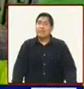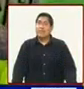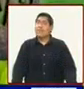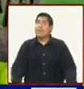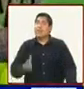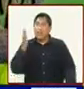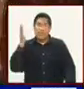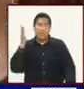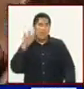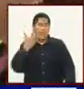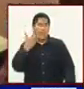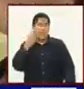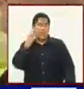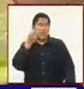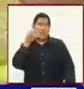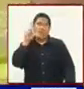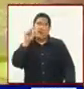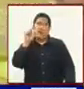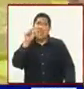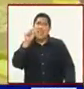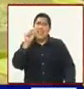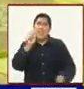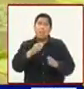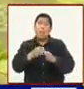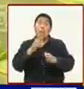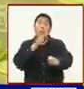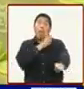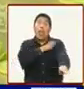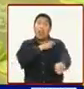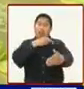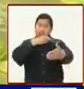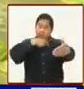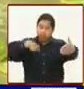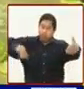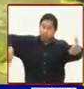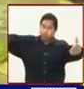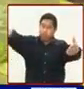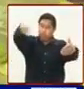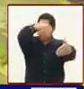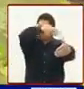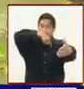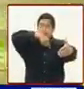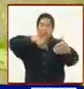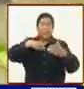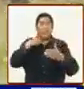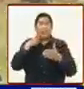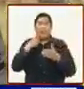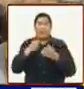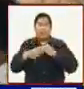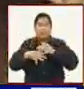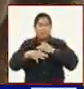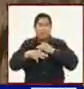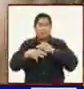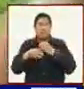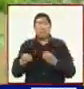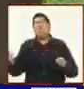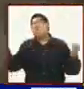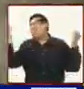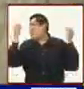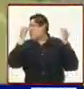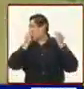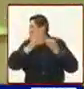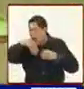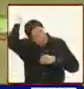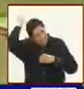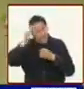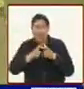Que ha medido 3.20 metros de diámetro, y los títulos que le han dado son de la hoja de nenúfar más grande del mundo y